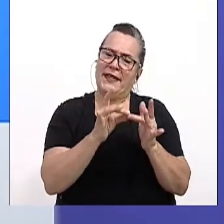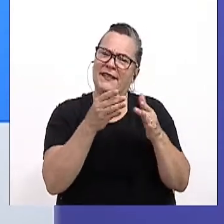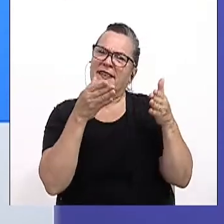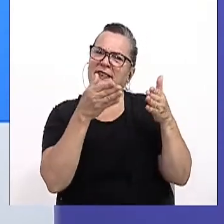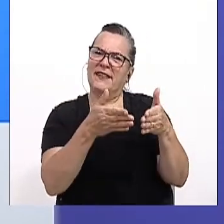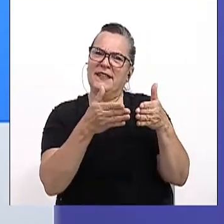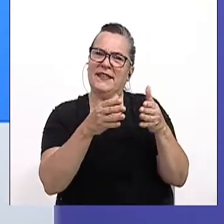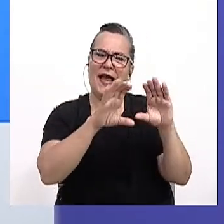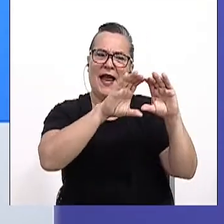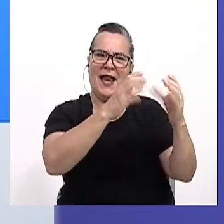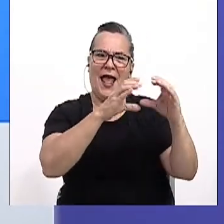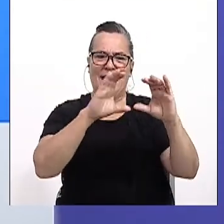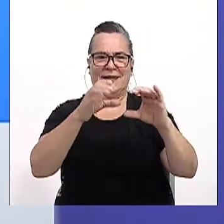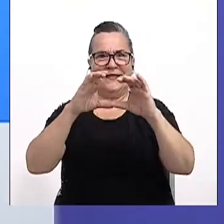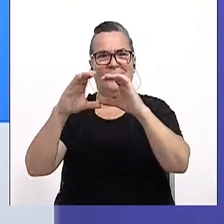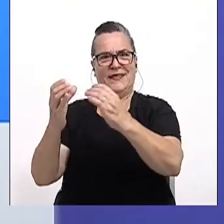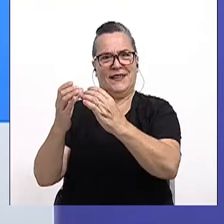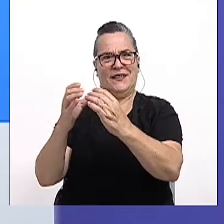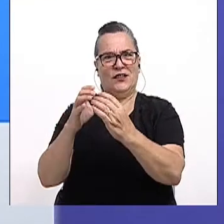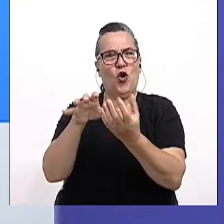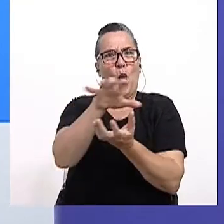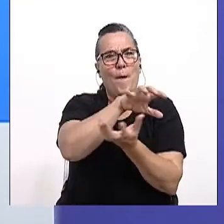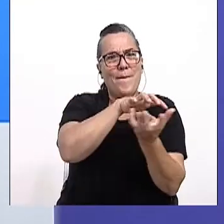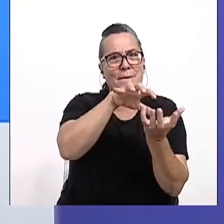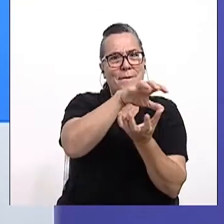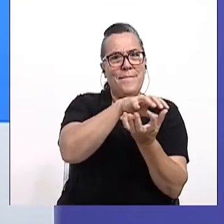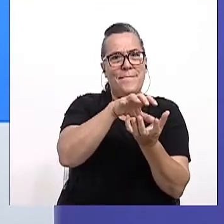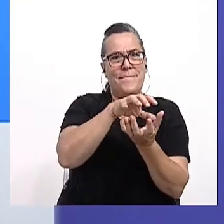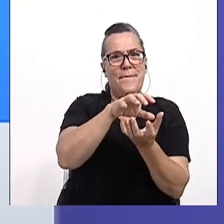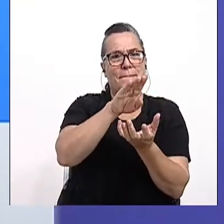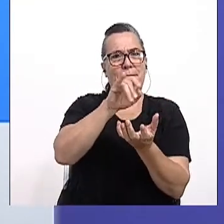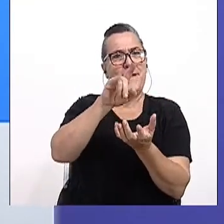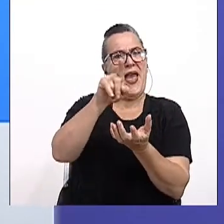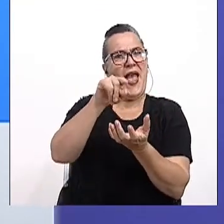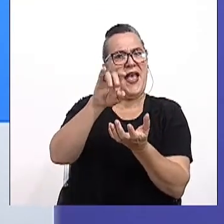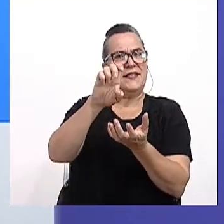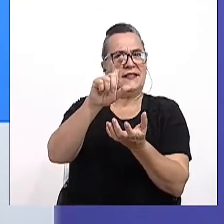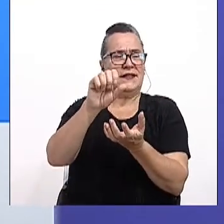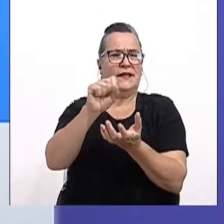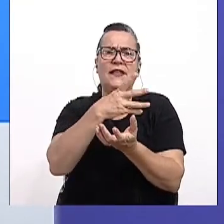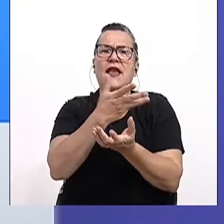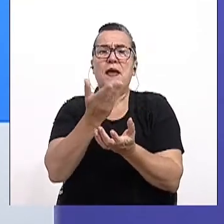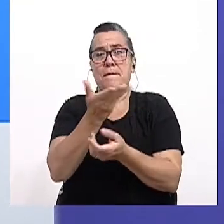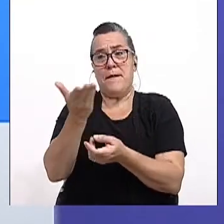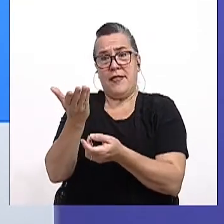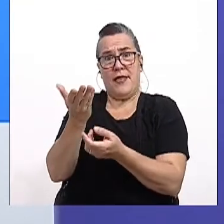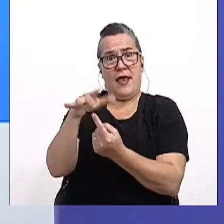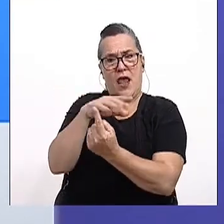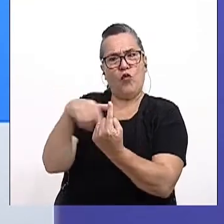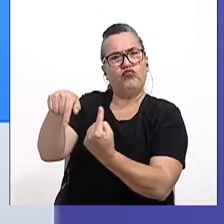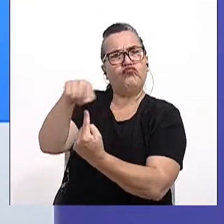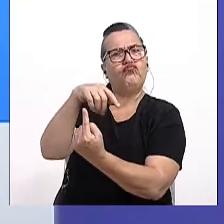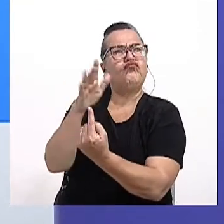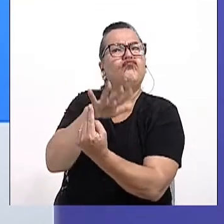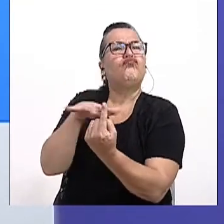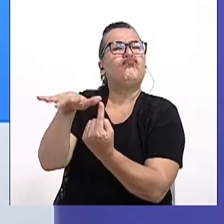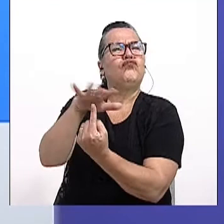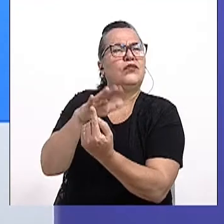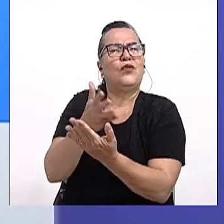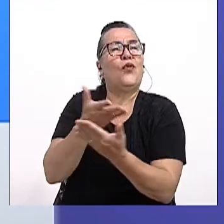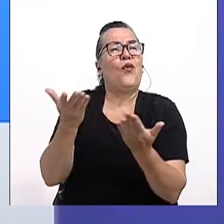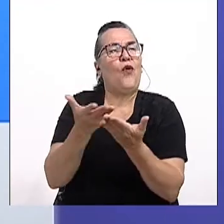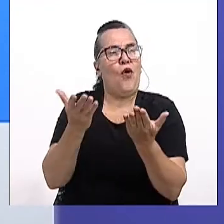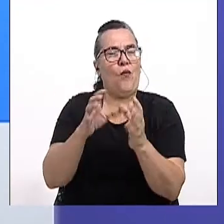la clasificación, cómo clasificar la materia que nos rodea. Y así sucesivamente. En esta clase vamos a aprender